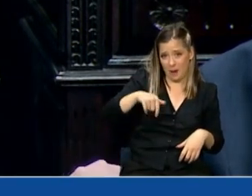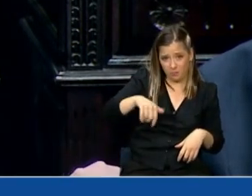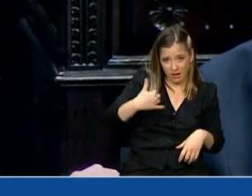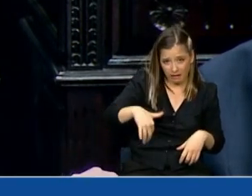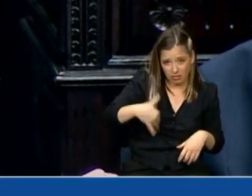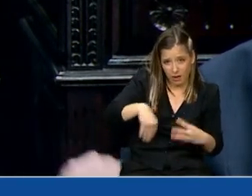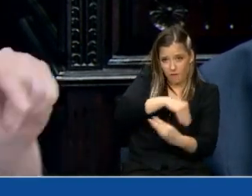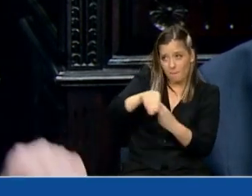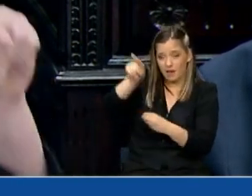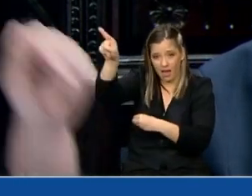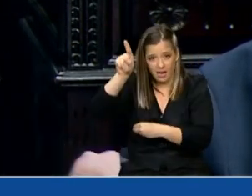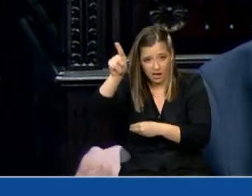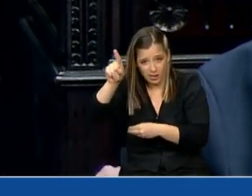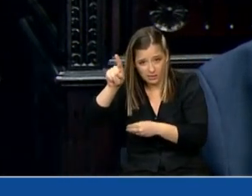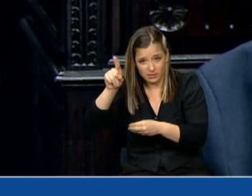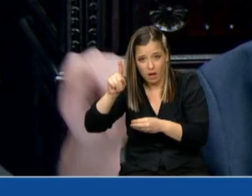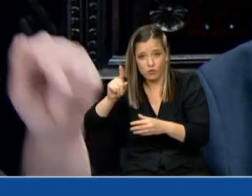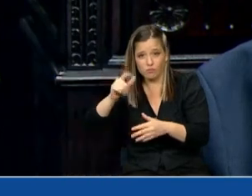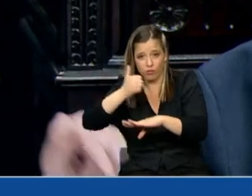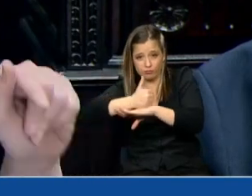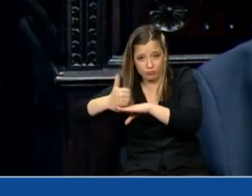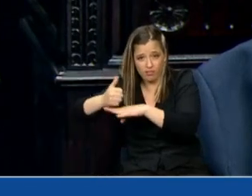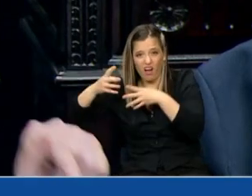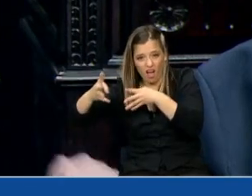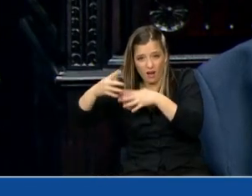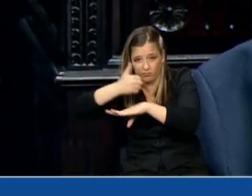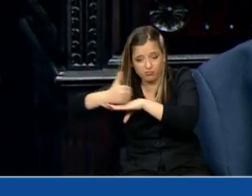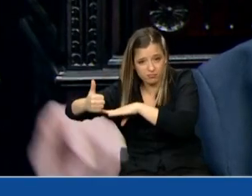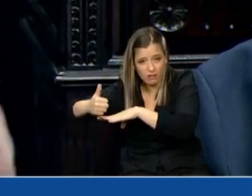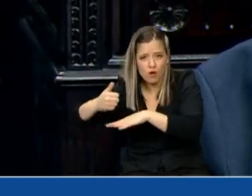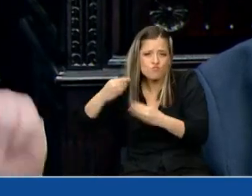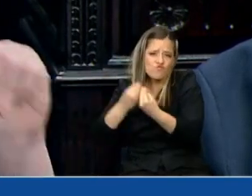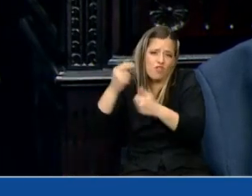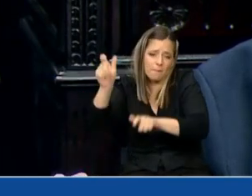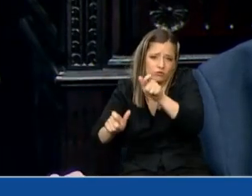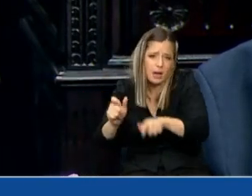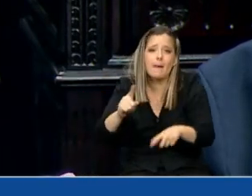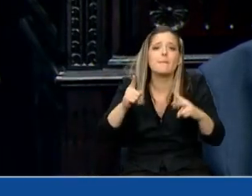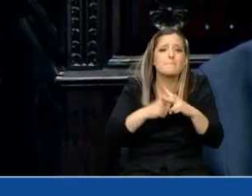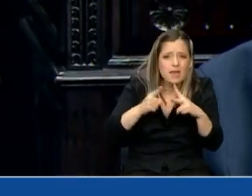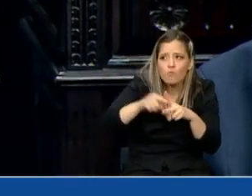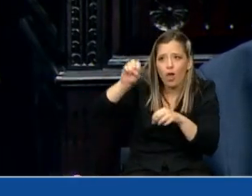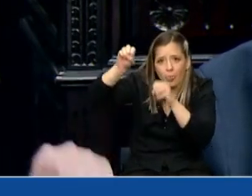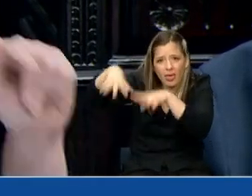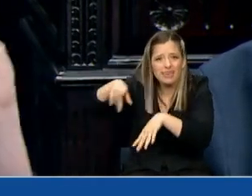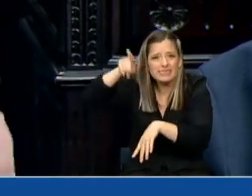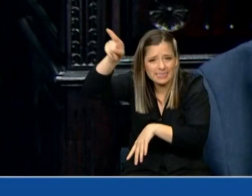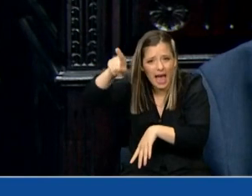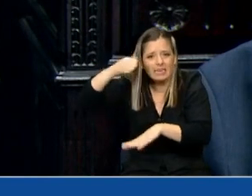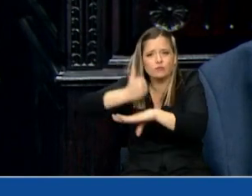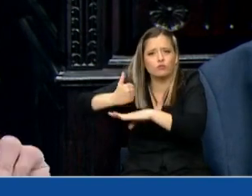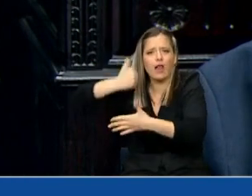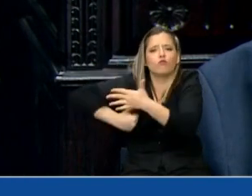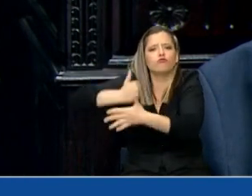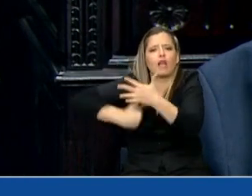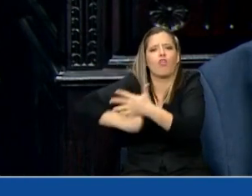guerra. Mis primos están ahí. ¿Por qué están ahí luchando y dispuestos a dar su vida?